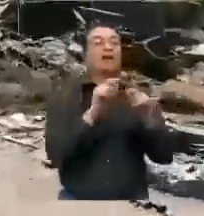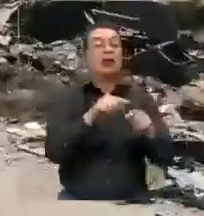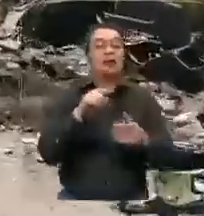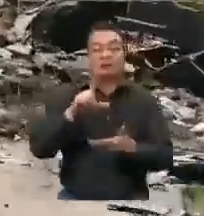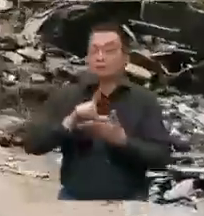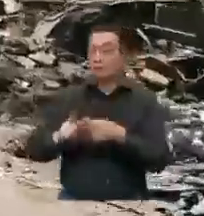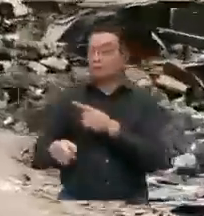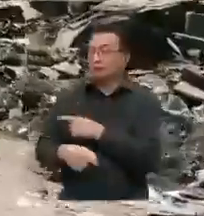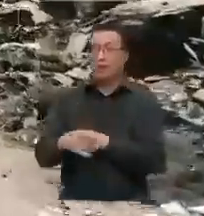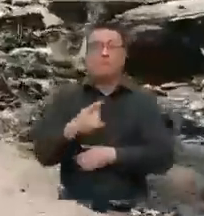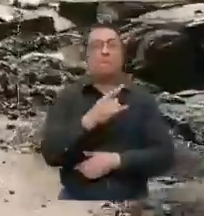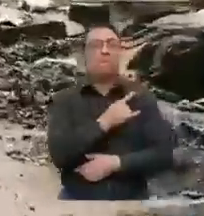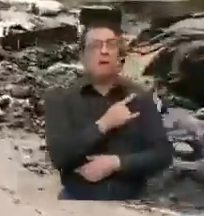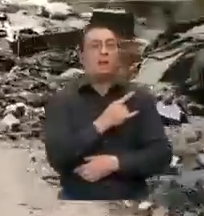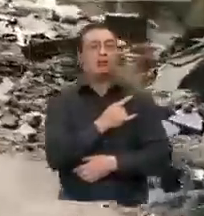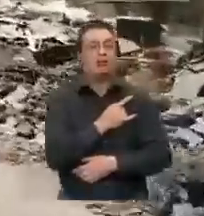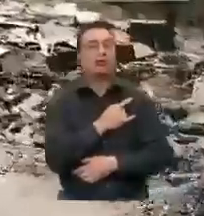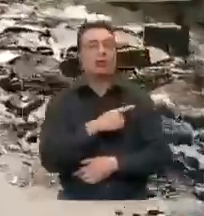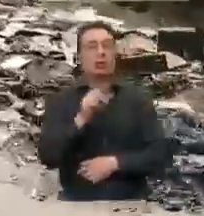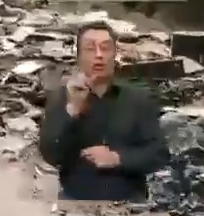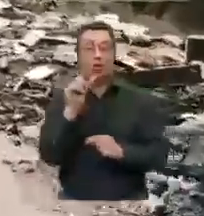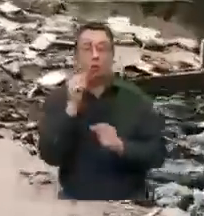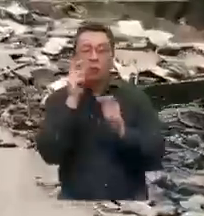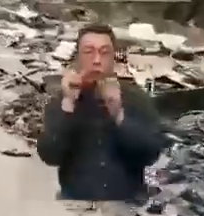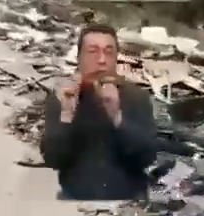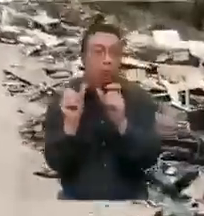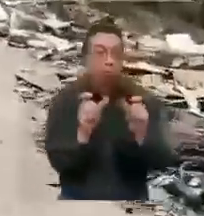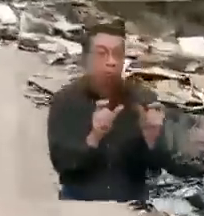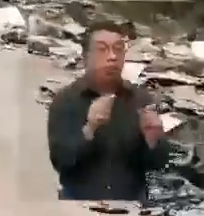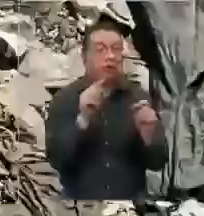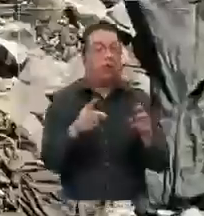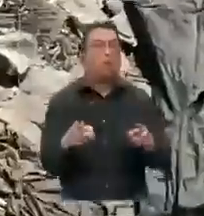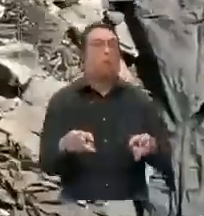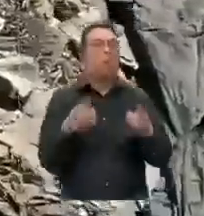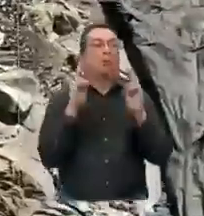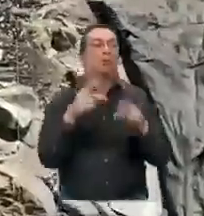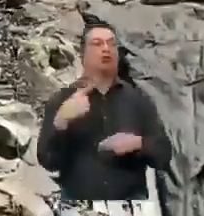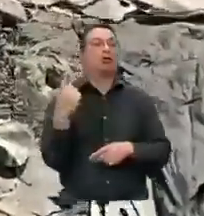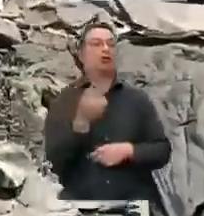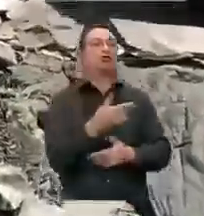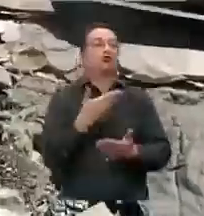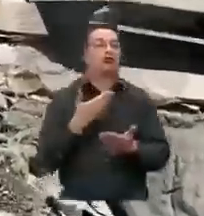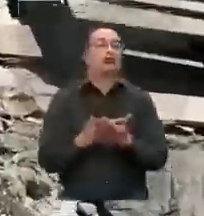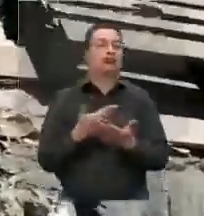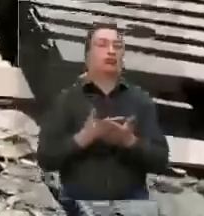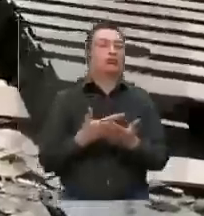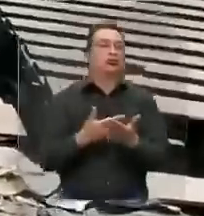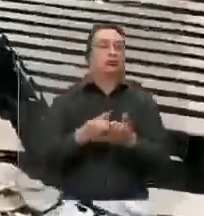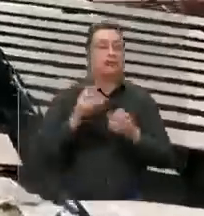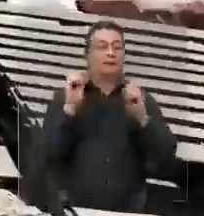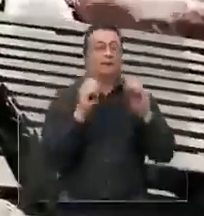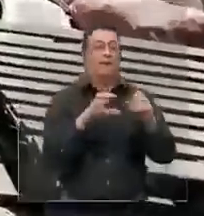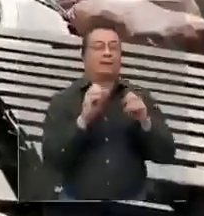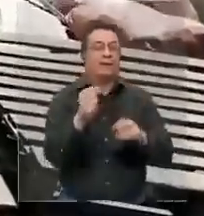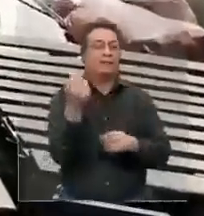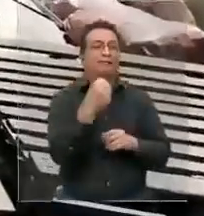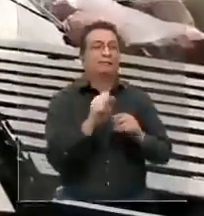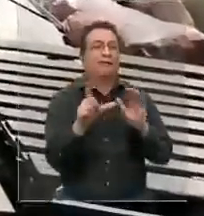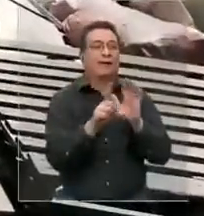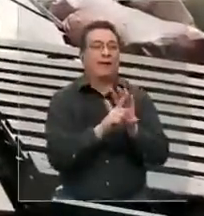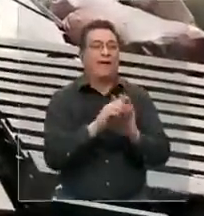este en Maipú, donde la poca fiscalización ha dejado que todos se aprovechen y usen vertederos ilegales